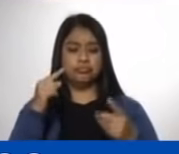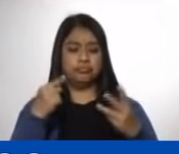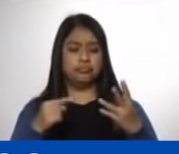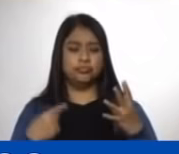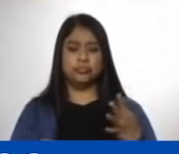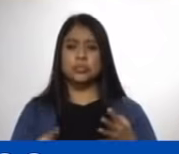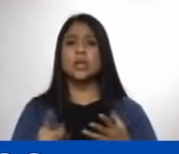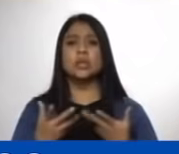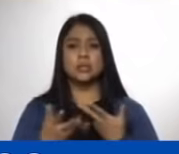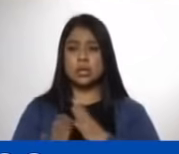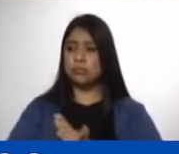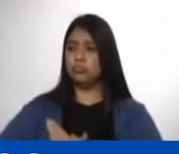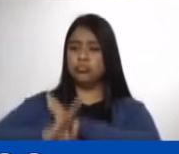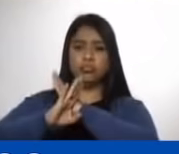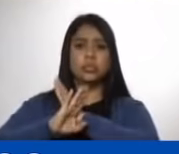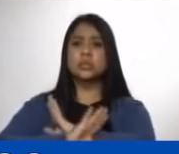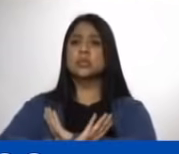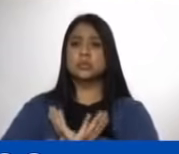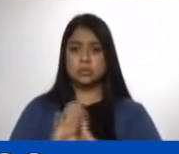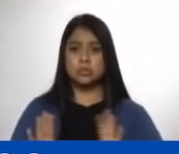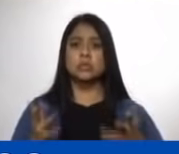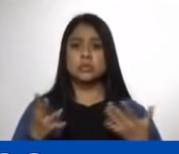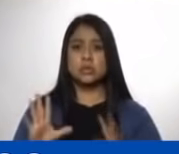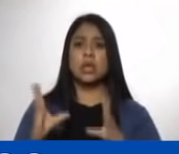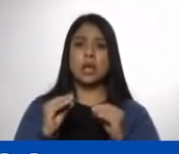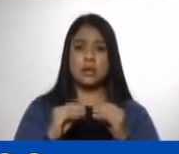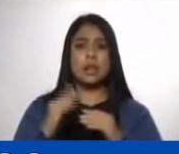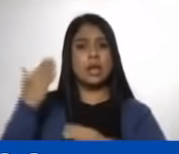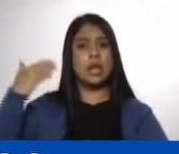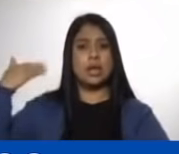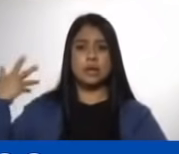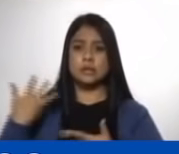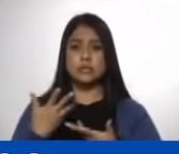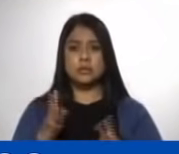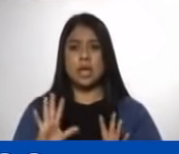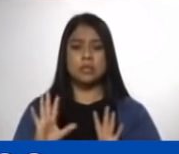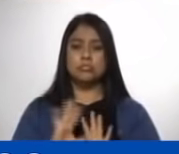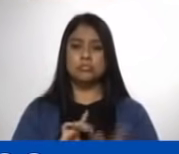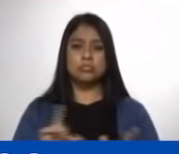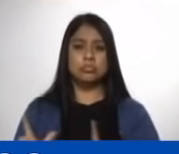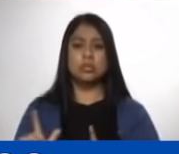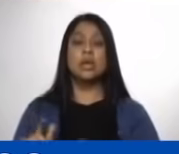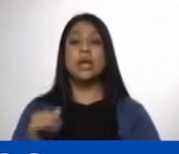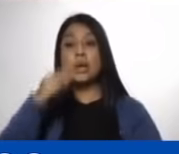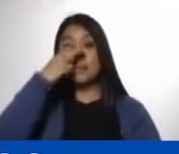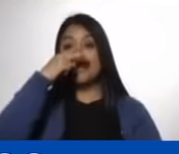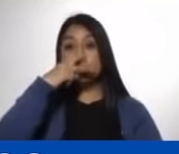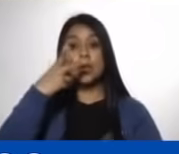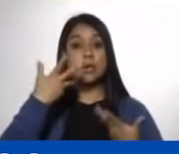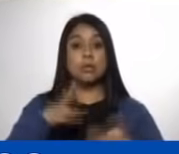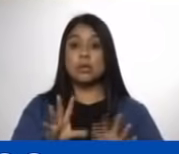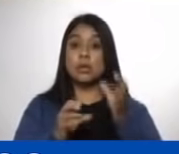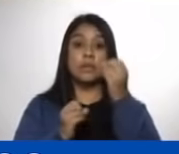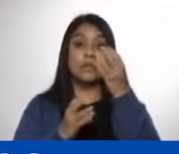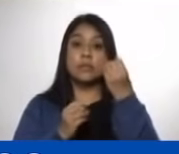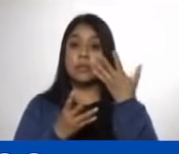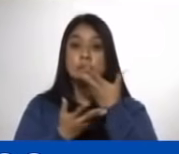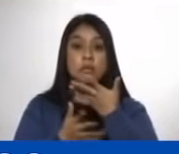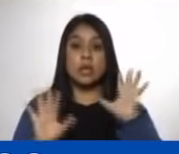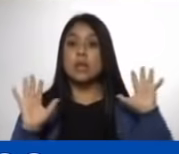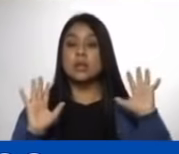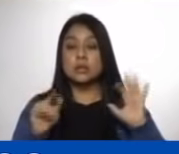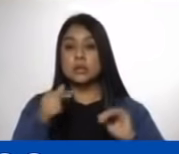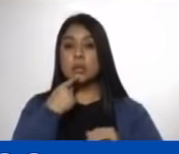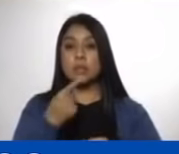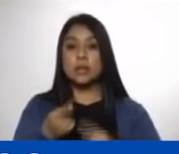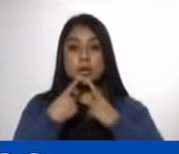que se habían indicado en las reuniones preparatorias. México ya había informado, como todo lo habíamos hecho a través de la